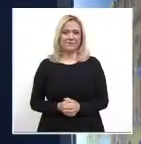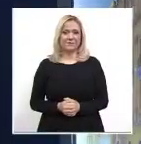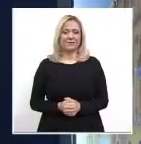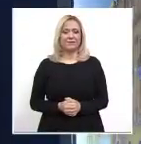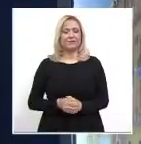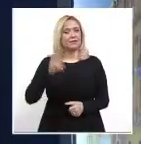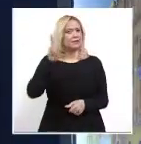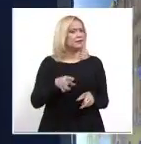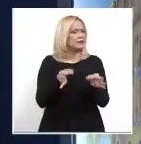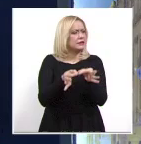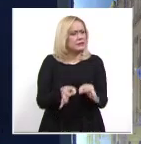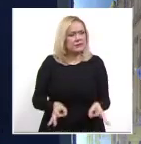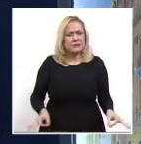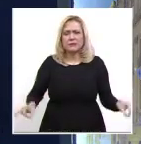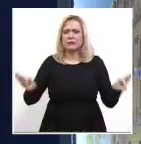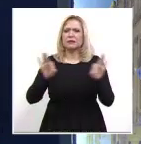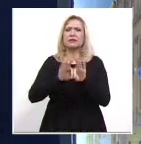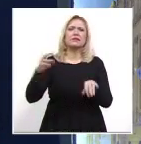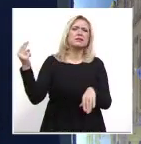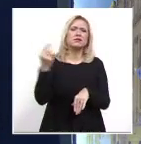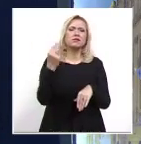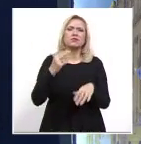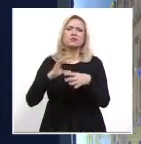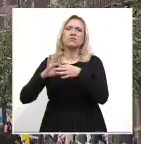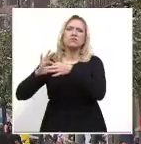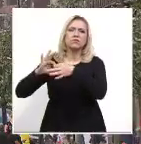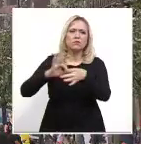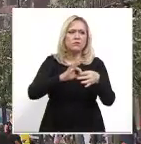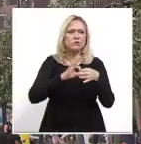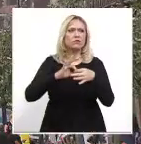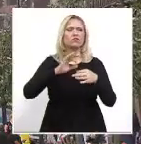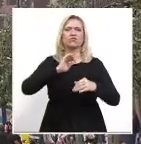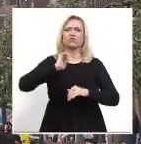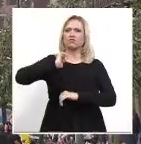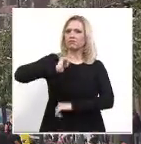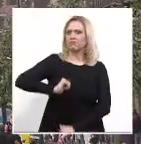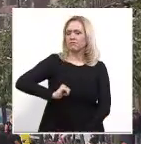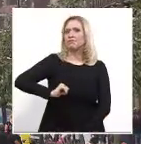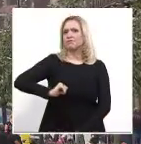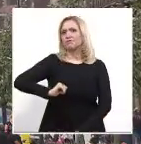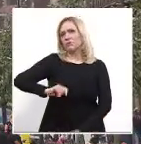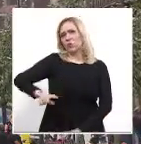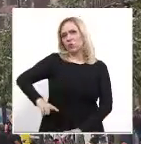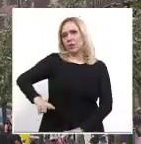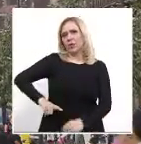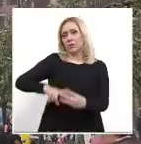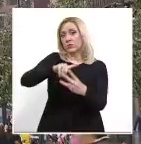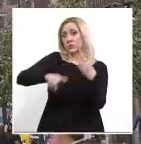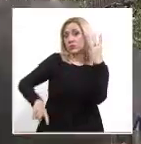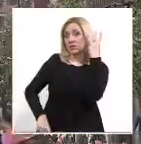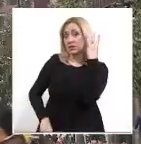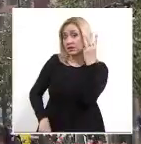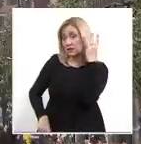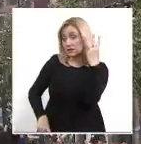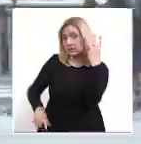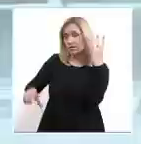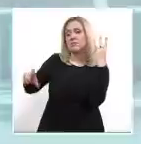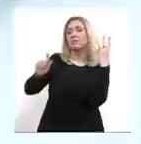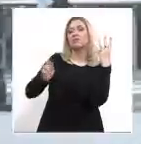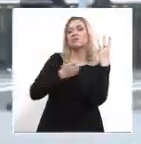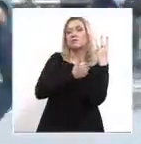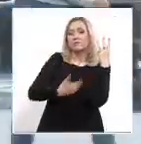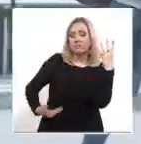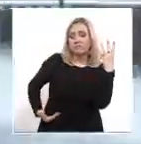Es indispensable contar con una coordinación entre los poderes de la Unión y que estos operen con independencia, autonomía y